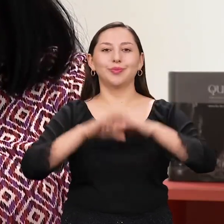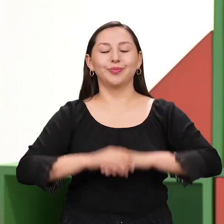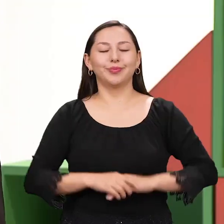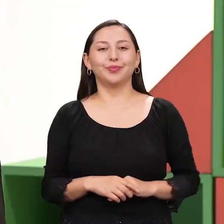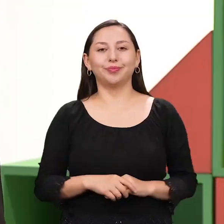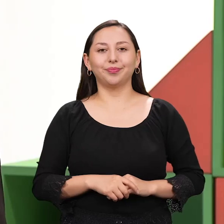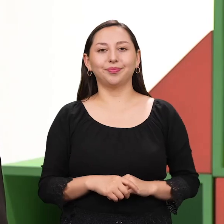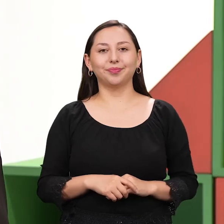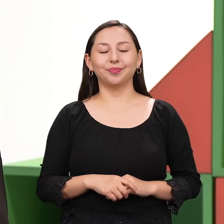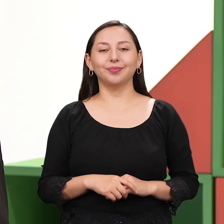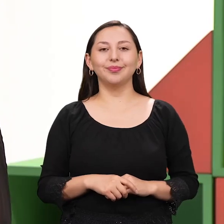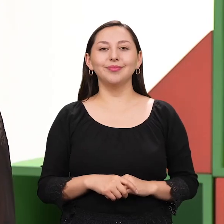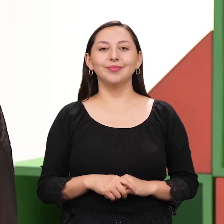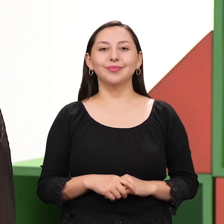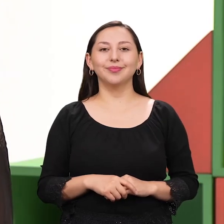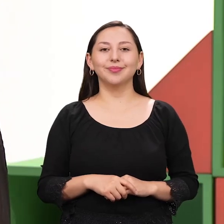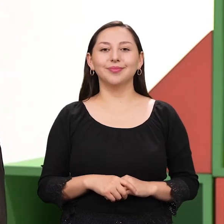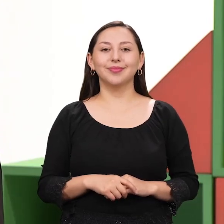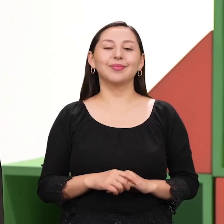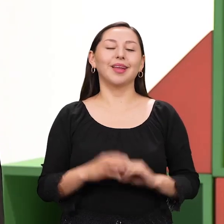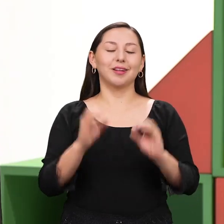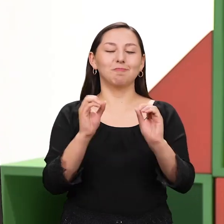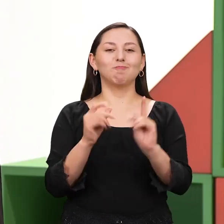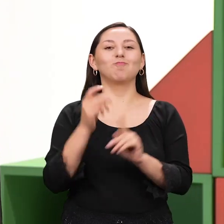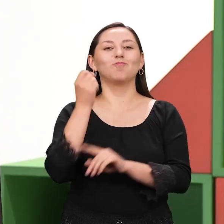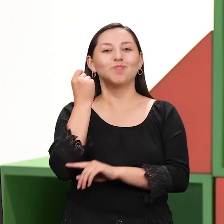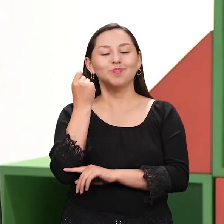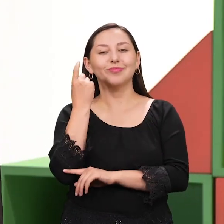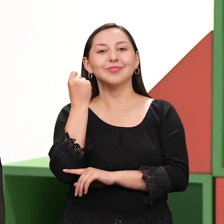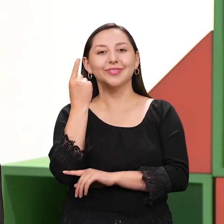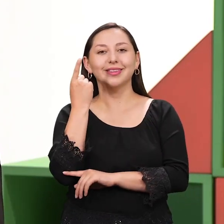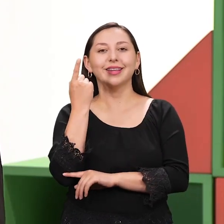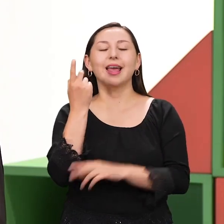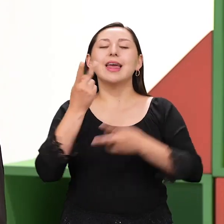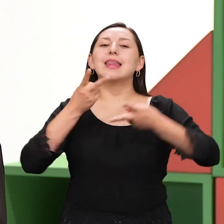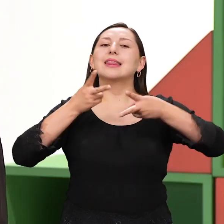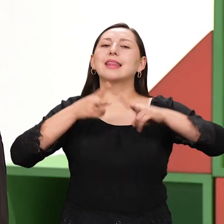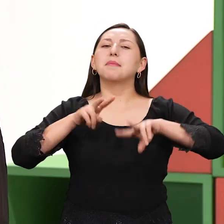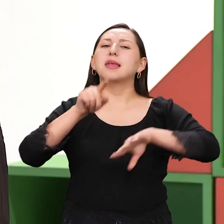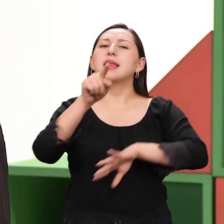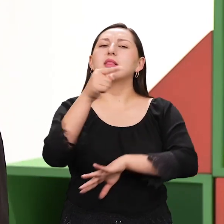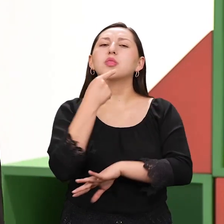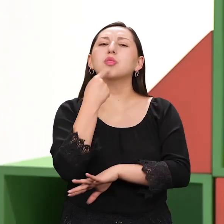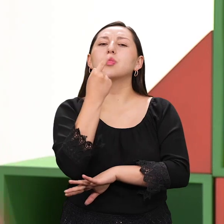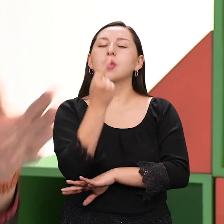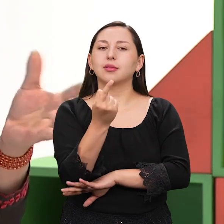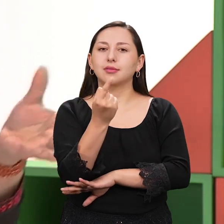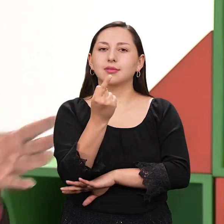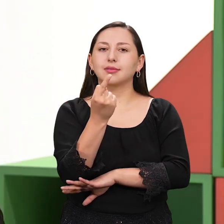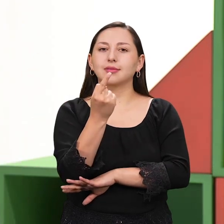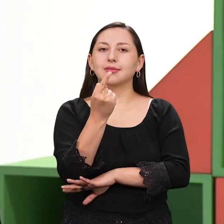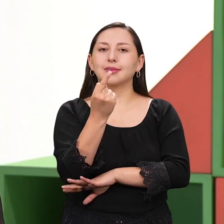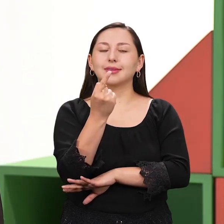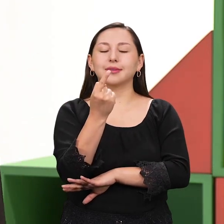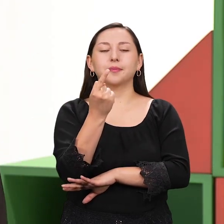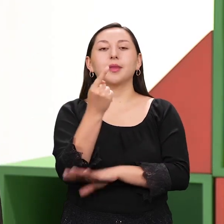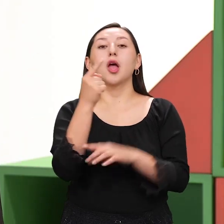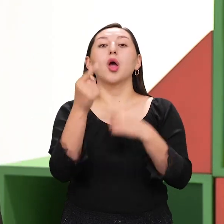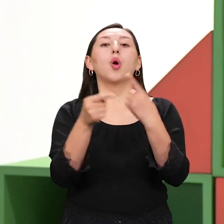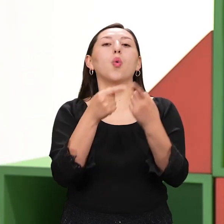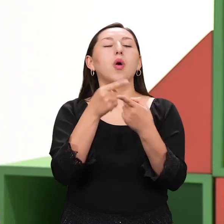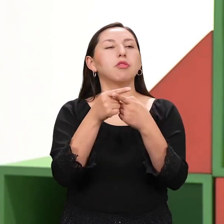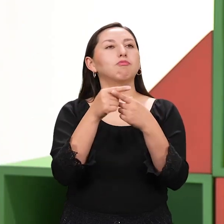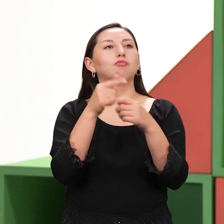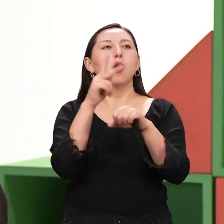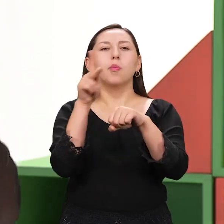estar. Y para ir cerrando este espacio, un poco también nos dijiste que con el test, lo